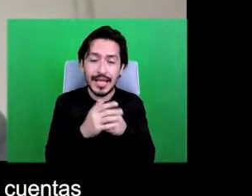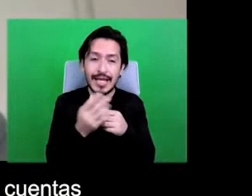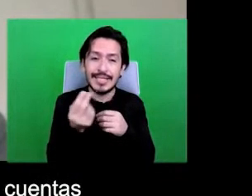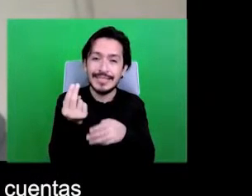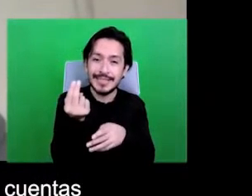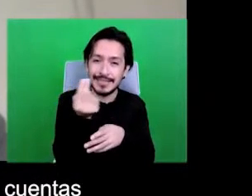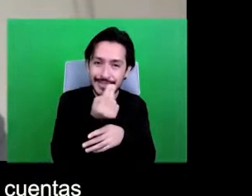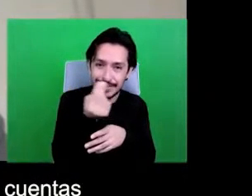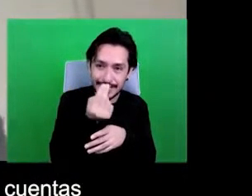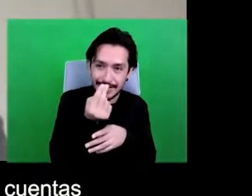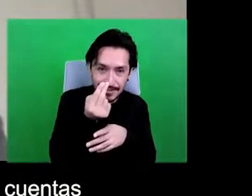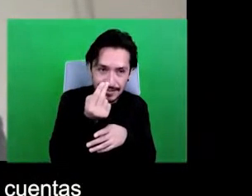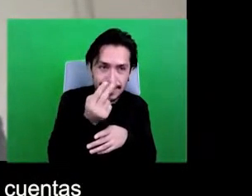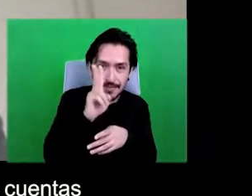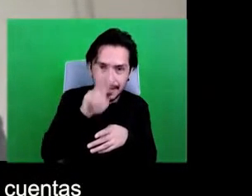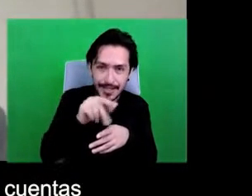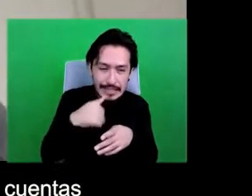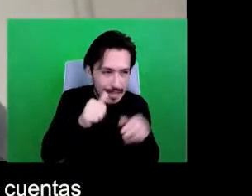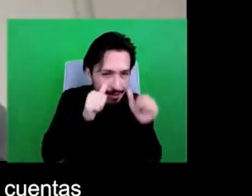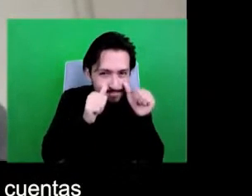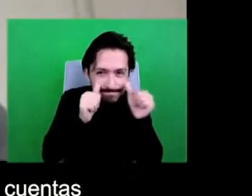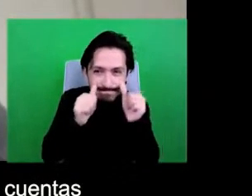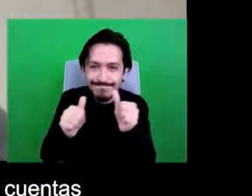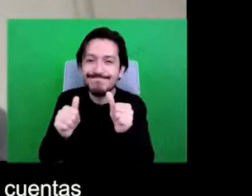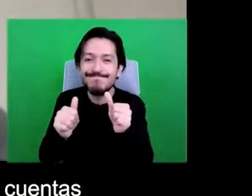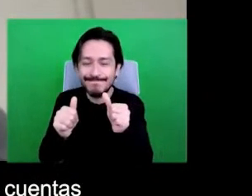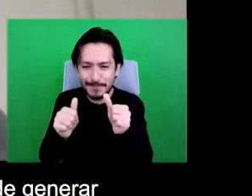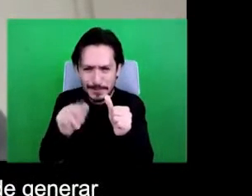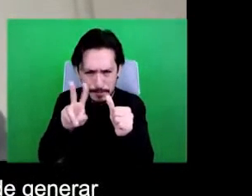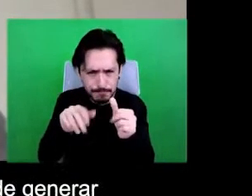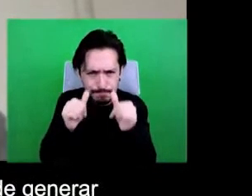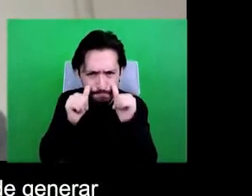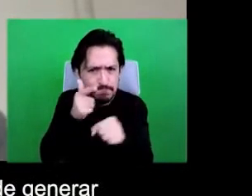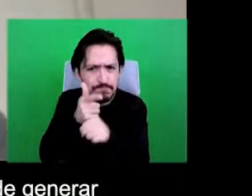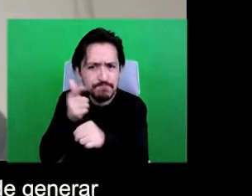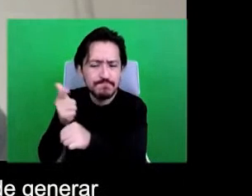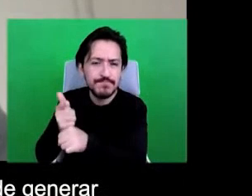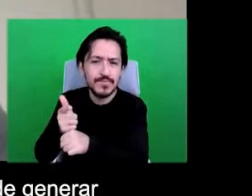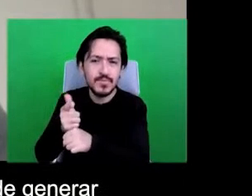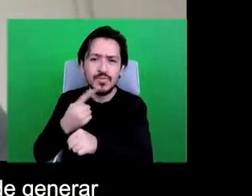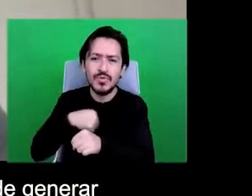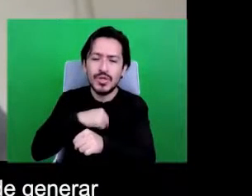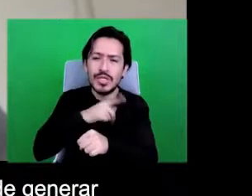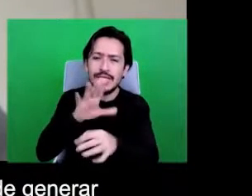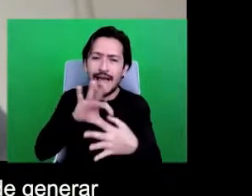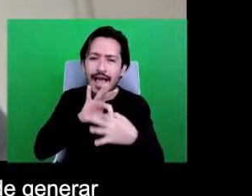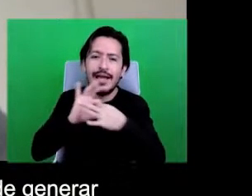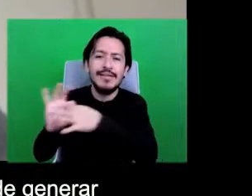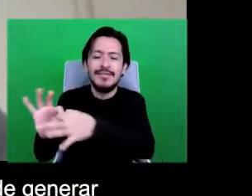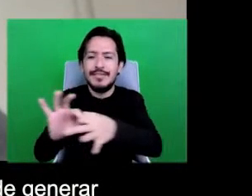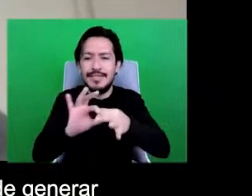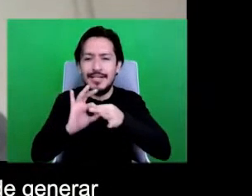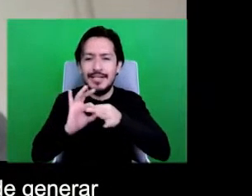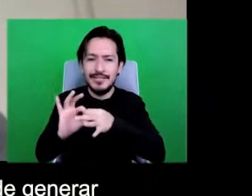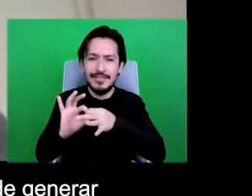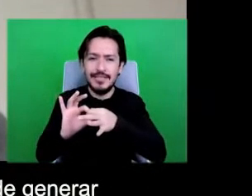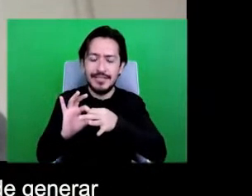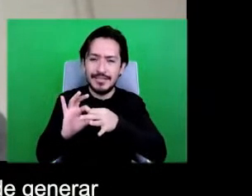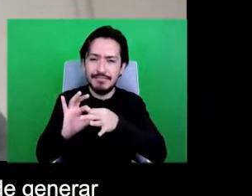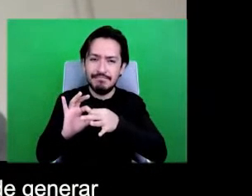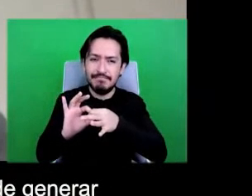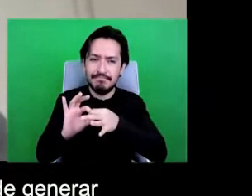deben de atender y que al final de cuentas tuvimos la oportunidad de conocernos, de hacer alianzas, de trazar comunidad y